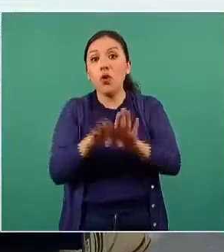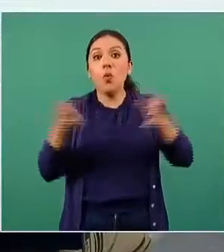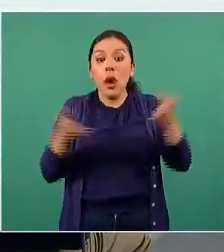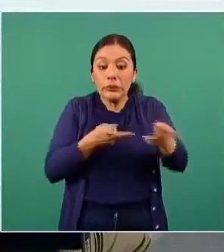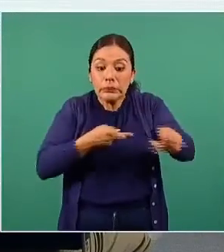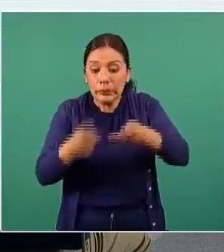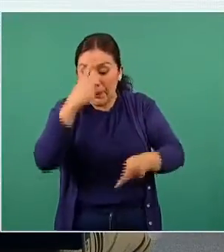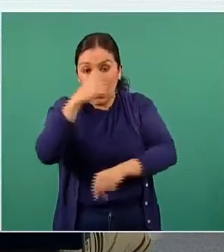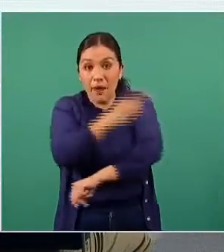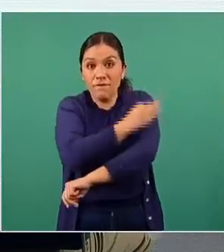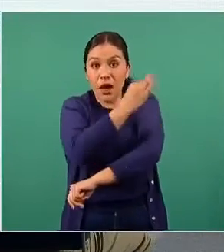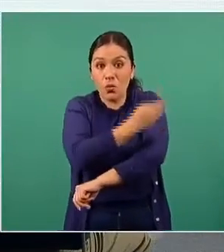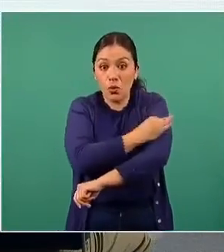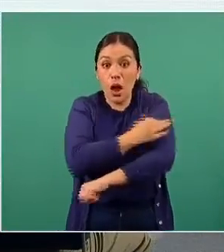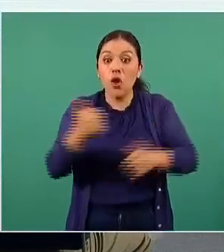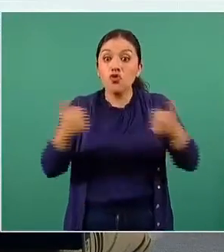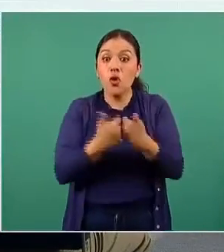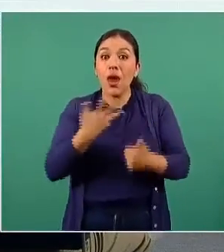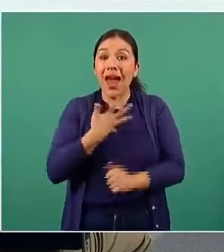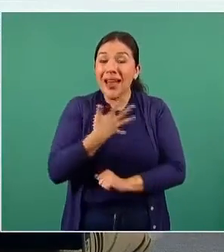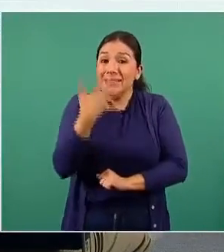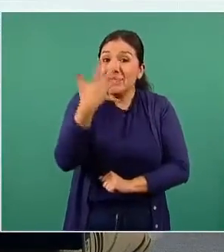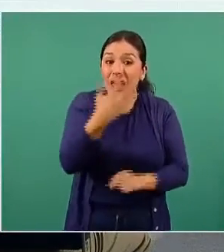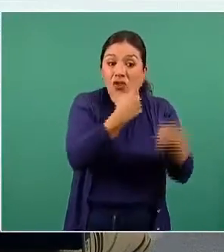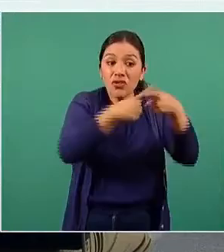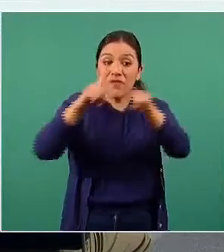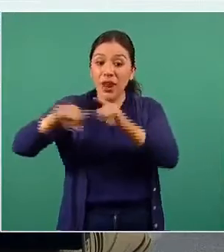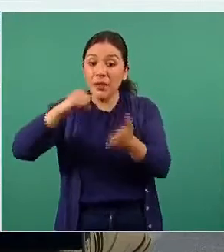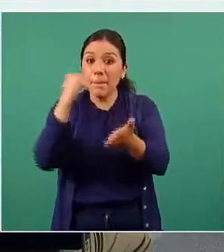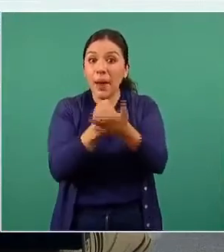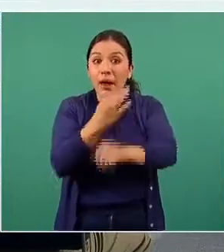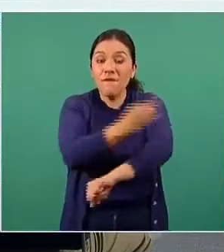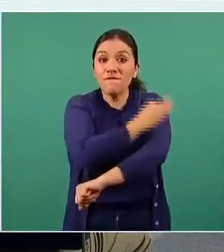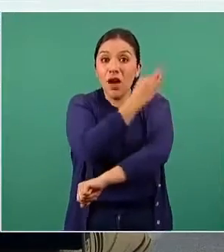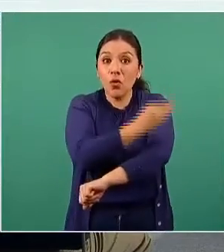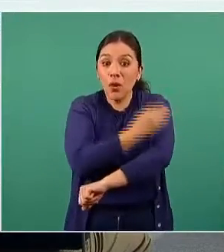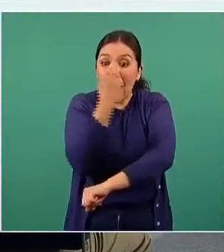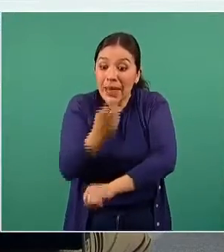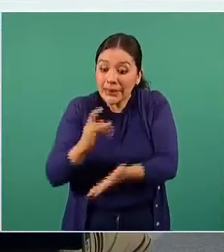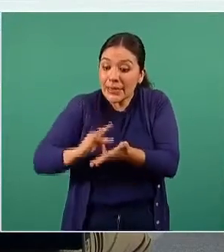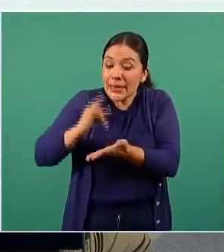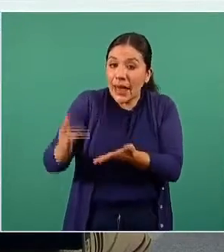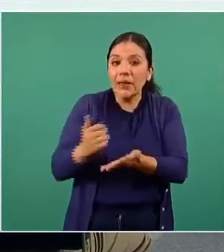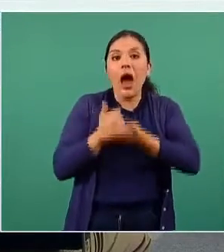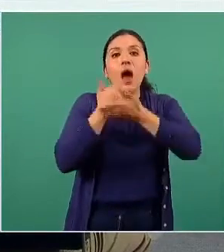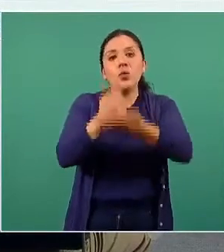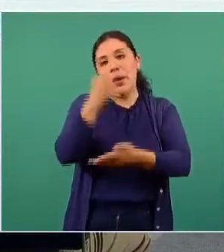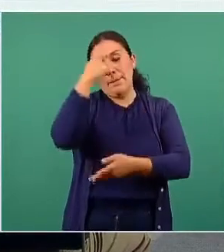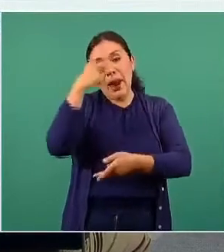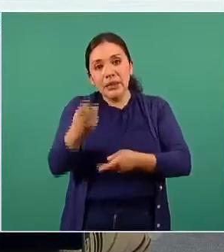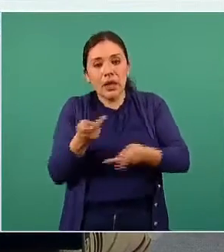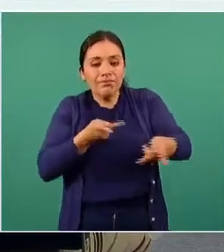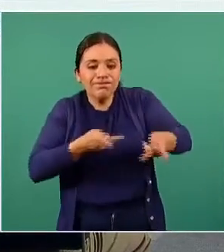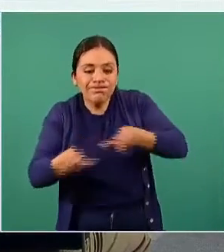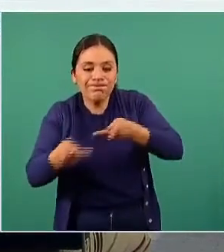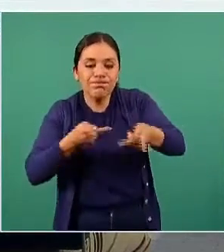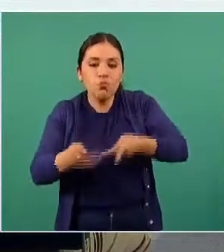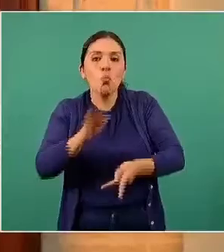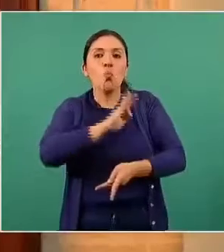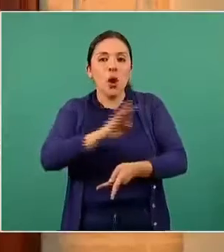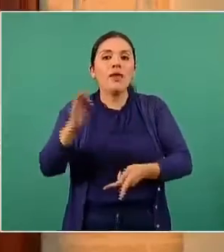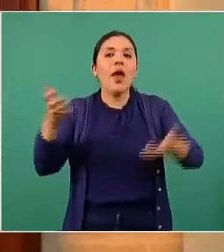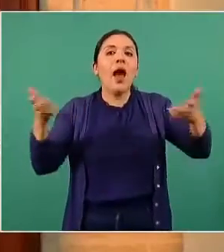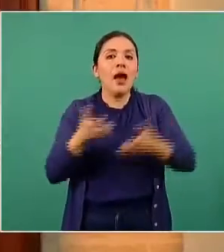de vacunación. El contar con 5 tipos diferentes de vacuna obviamente contribuye a que esa logística y esos objetivos puedan